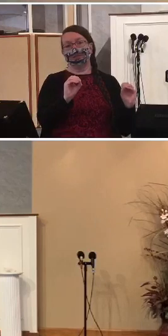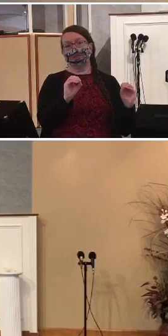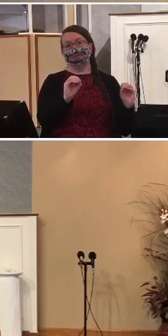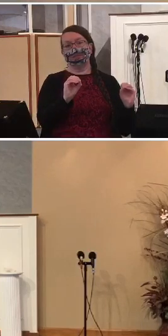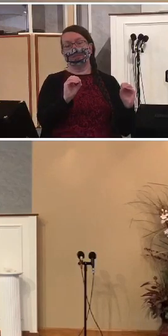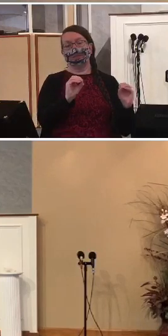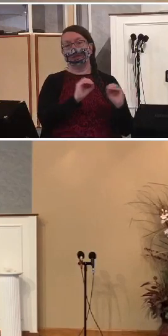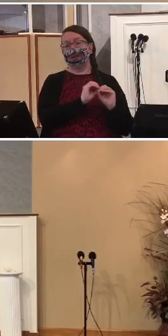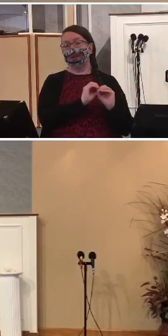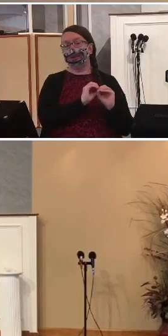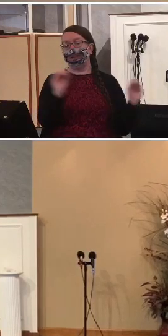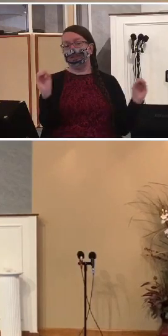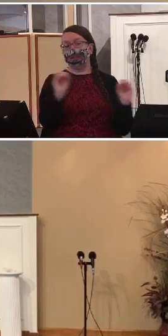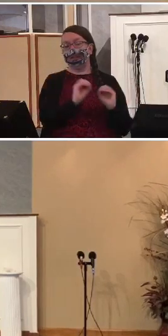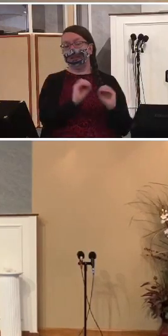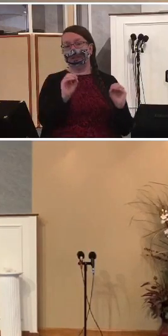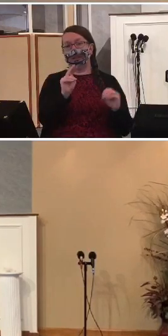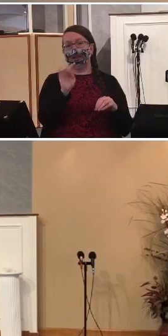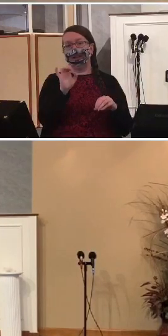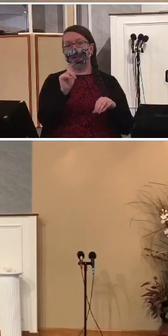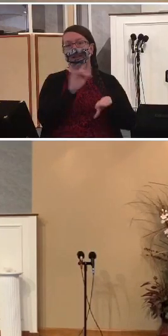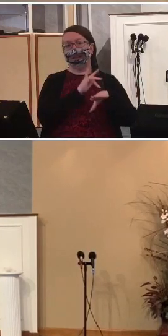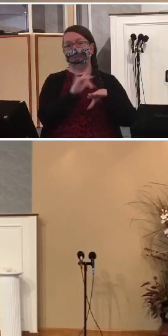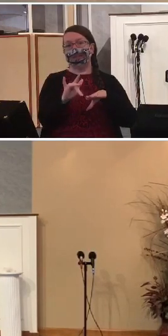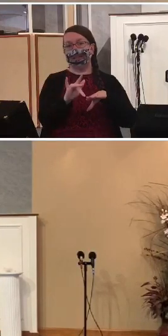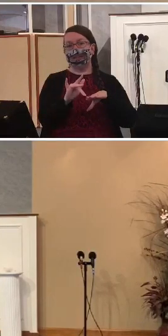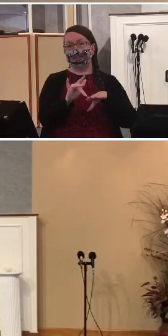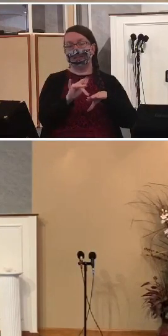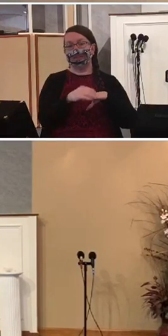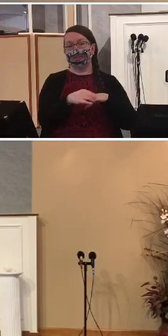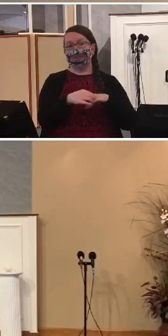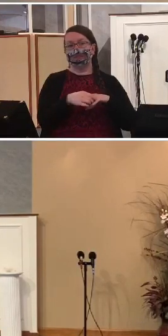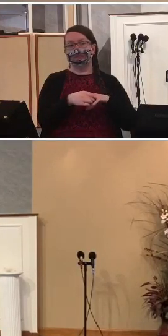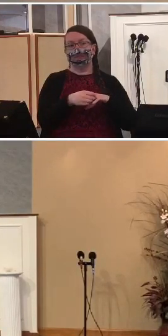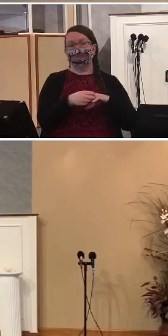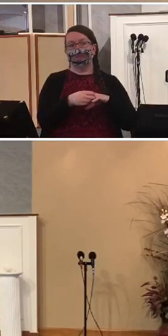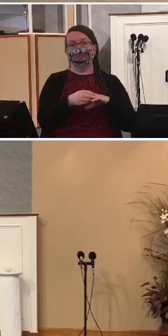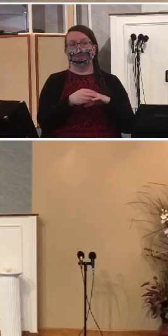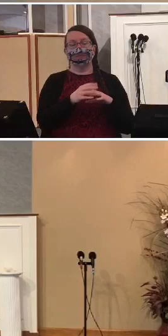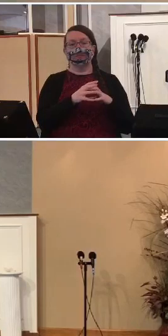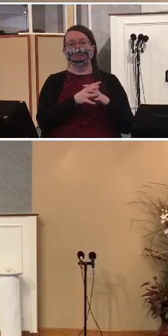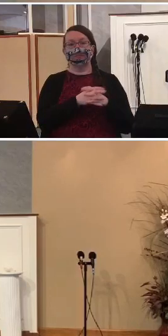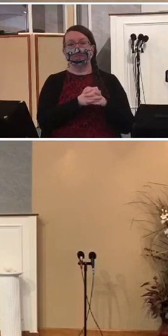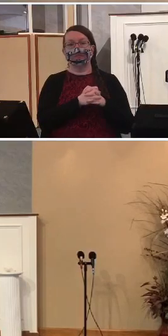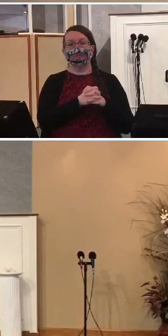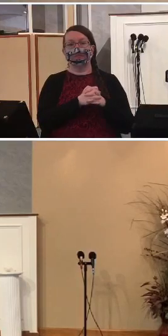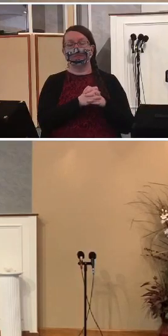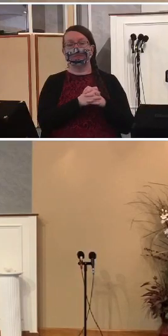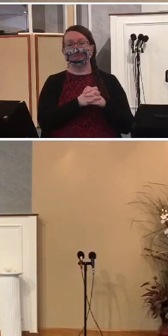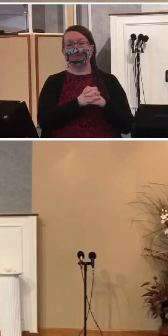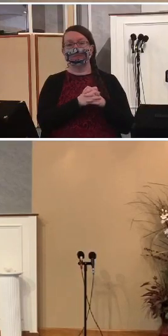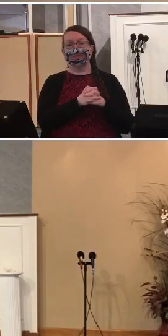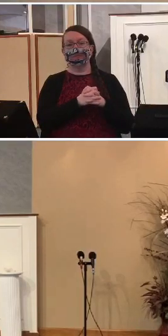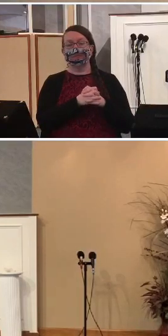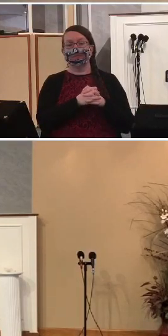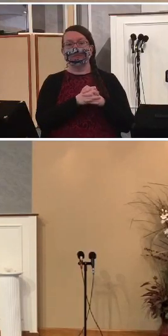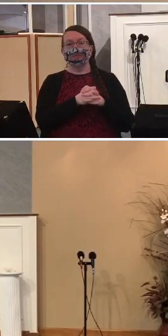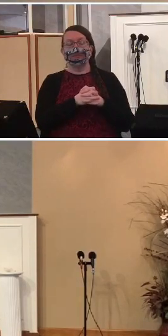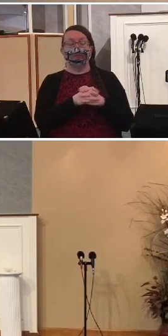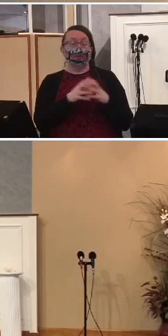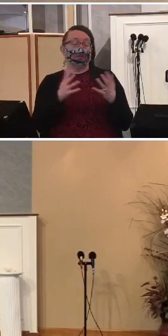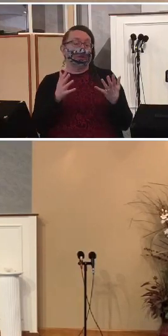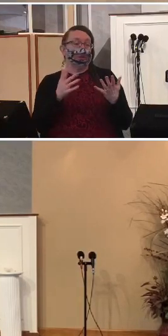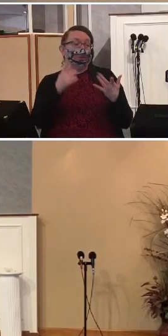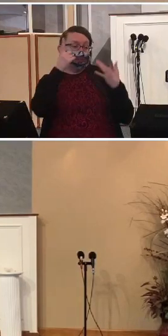Nada estaba en mi red. Y yo regresé vacío como me fui. Entonces